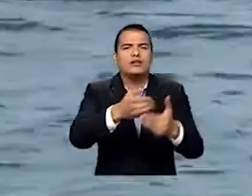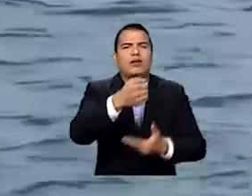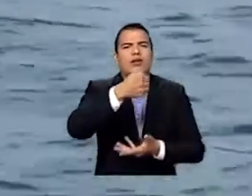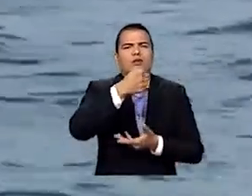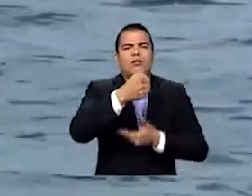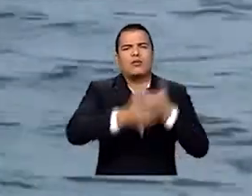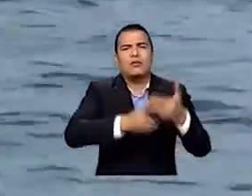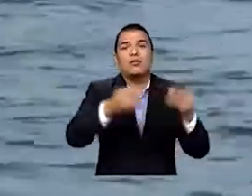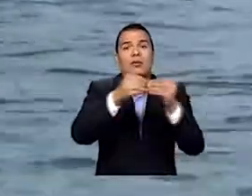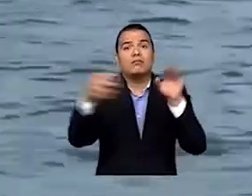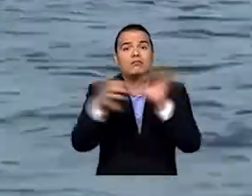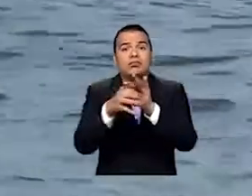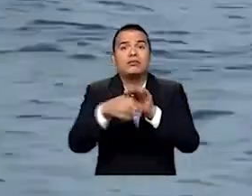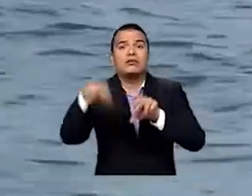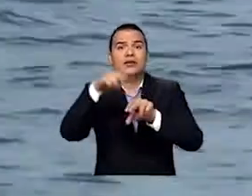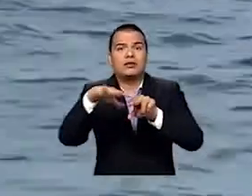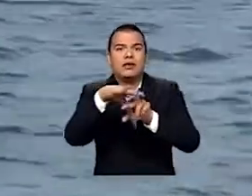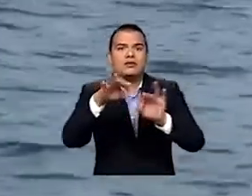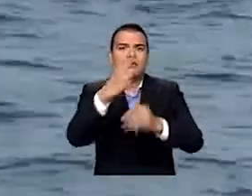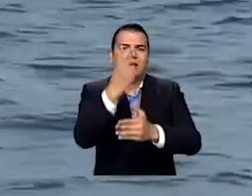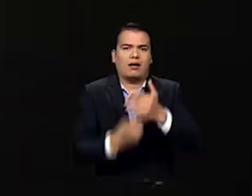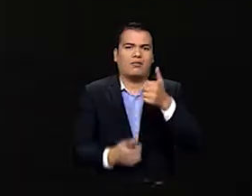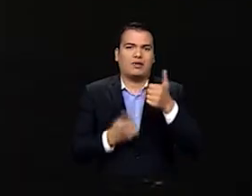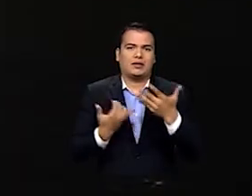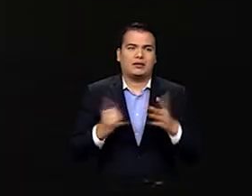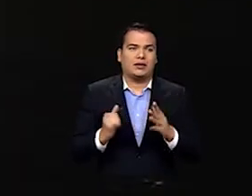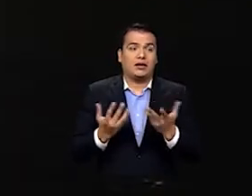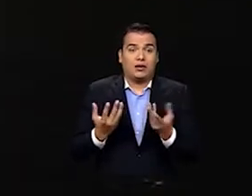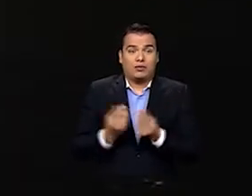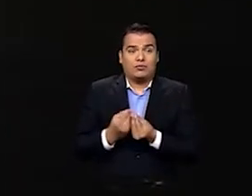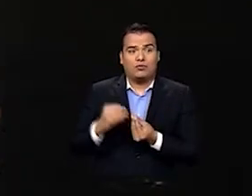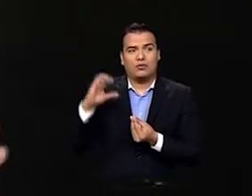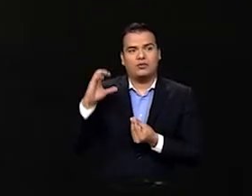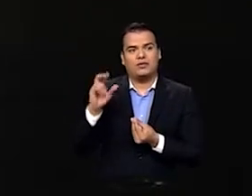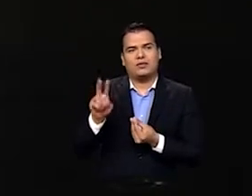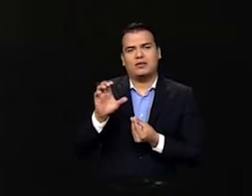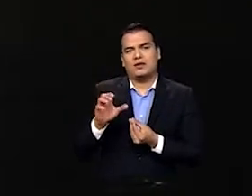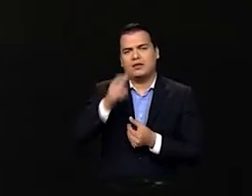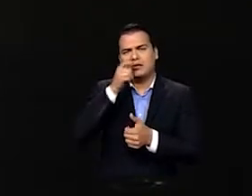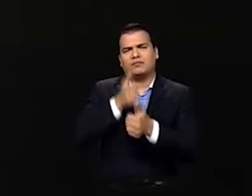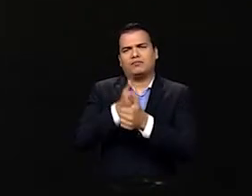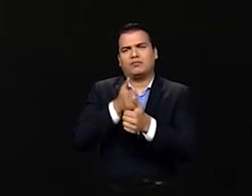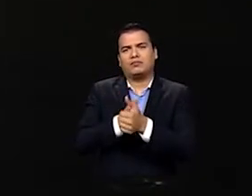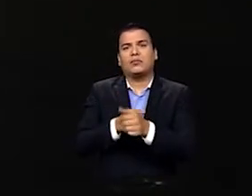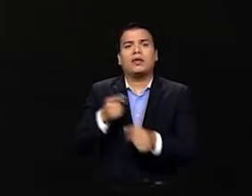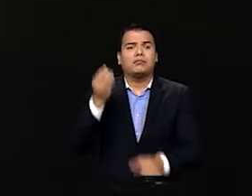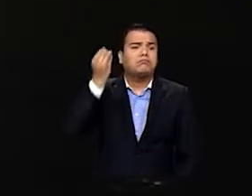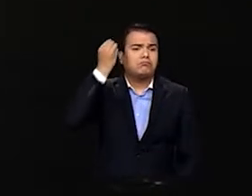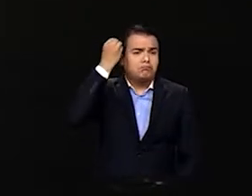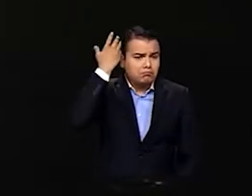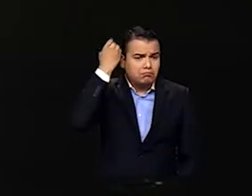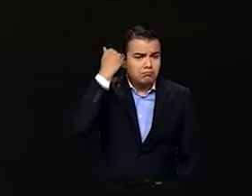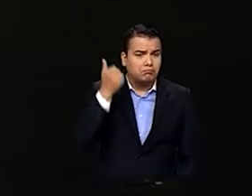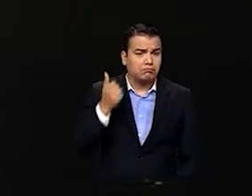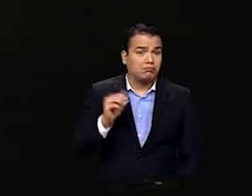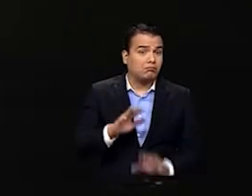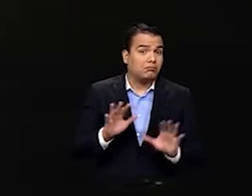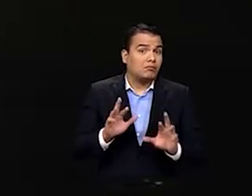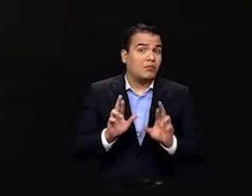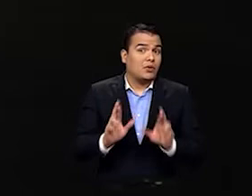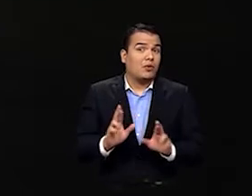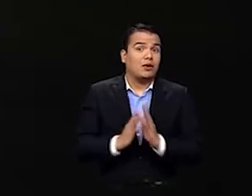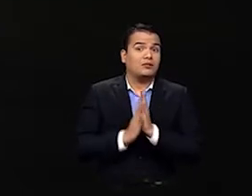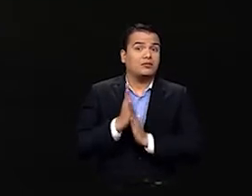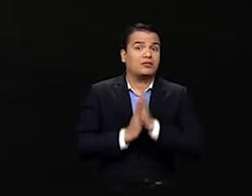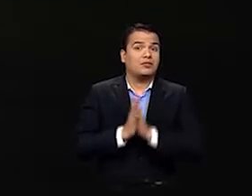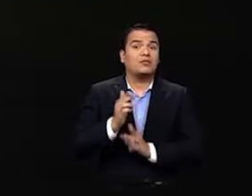de cuidado de los ecosistemas. Según los monitoreos que realiza la CBC, las ballenas se encuentran en perfecto estado. Esperamos pronto la